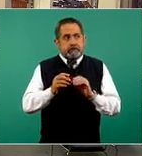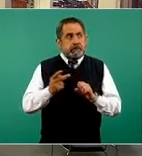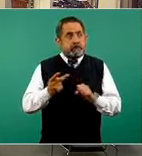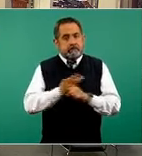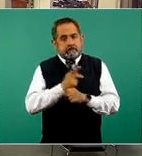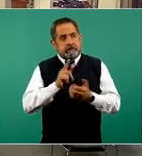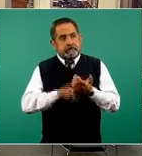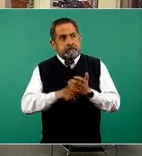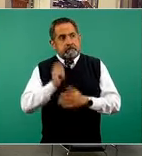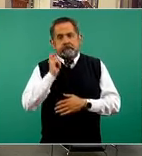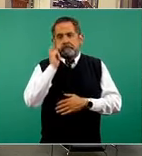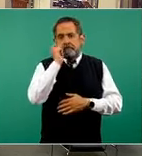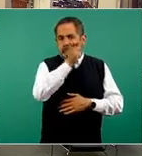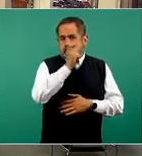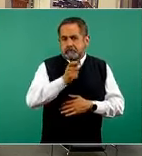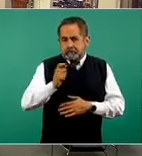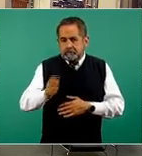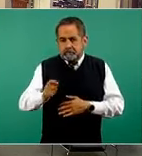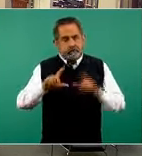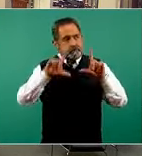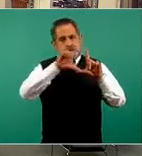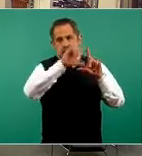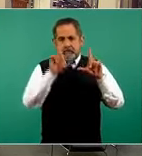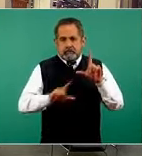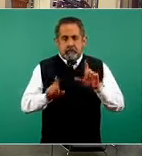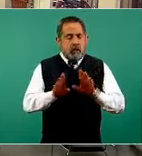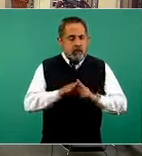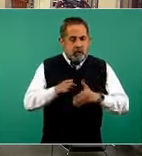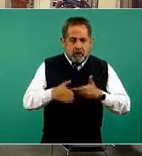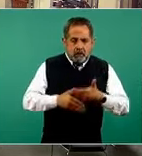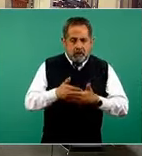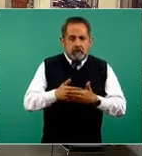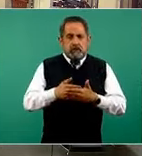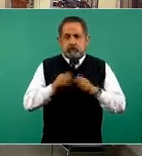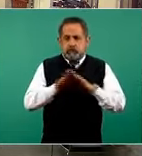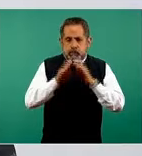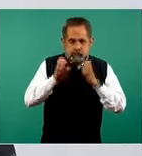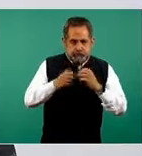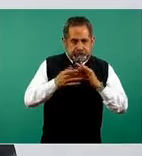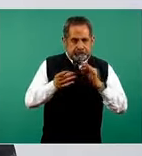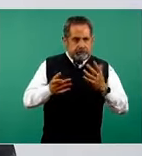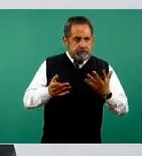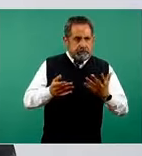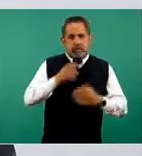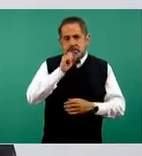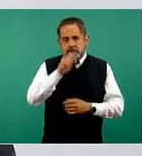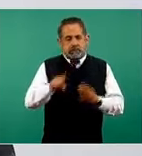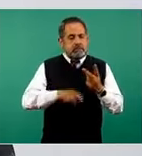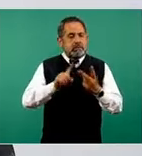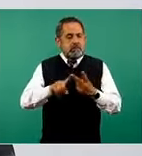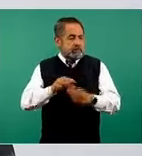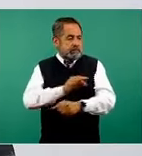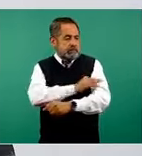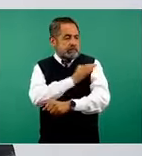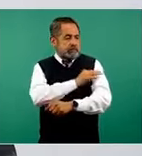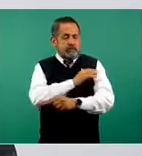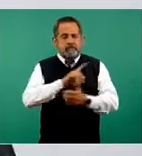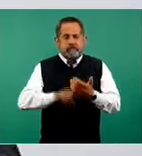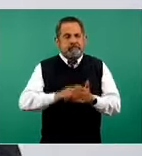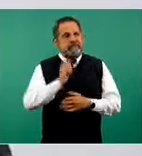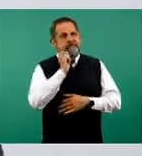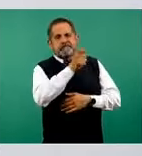estadística nacional, así como el avance también de la estrategia de vacunación en cada una de las